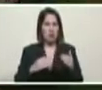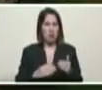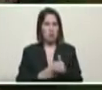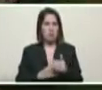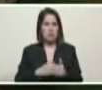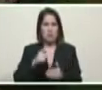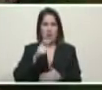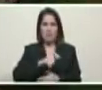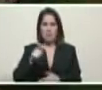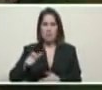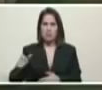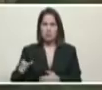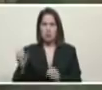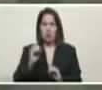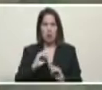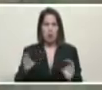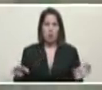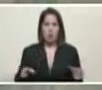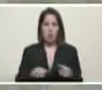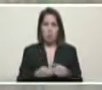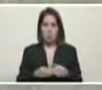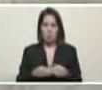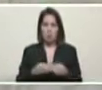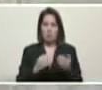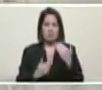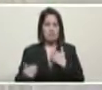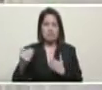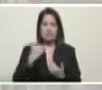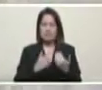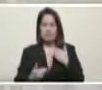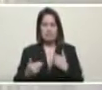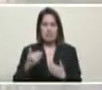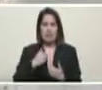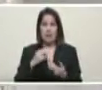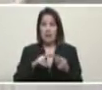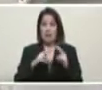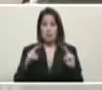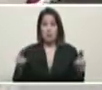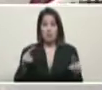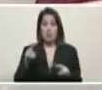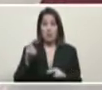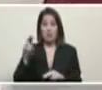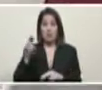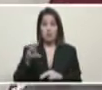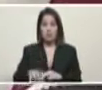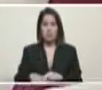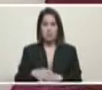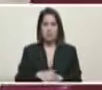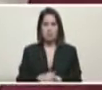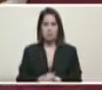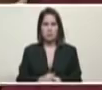o grupos de personas que intenten afectar la paz de la nación, mi comandante jefe.